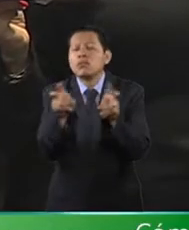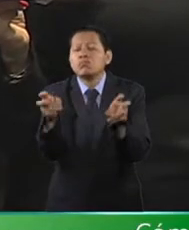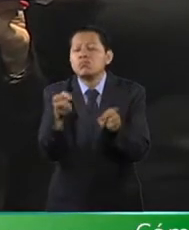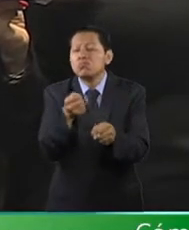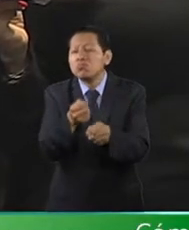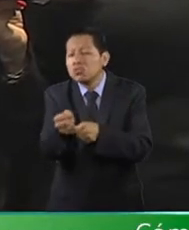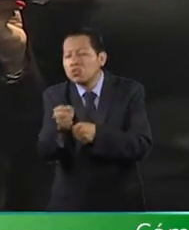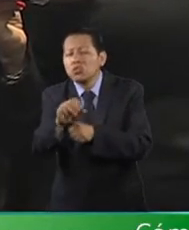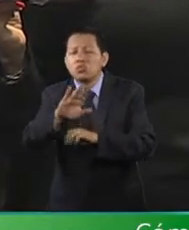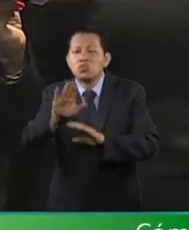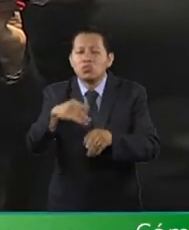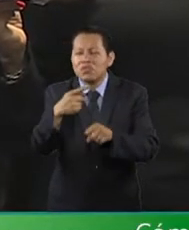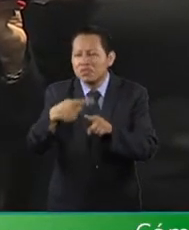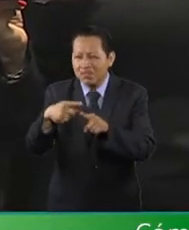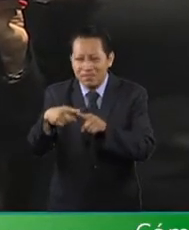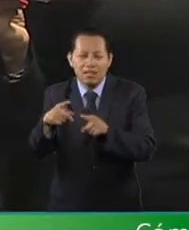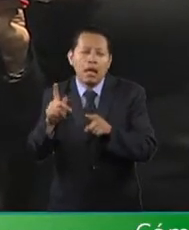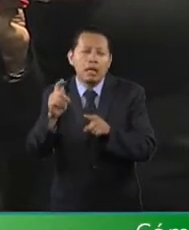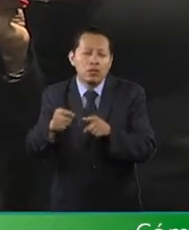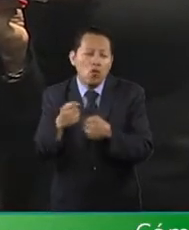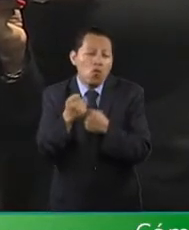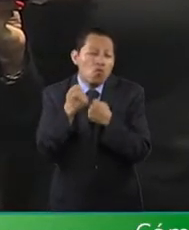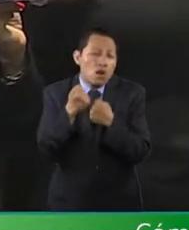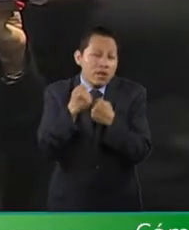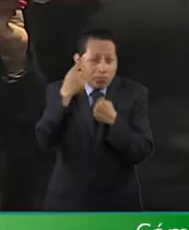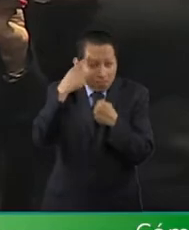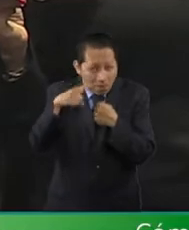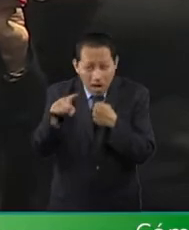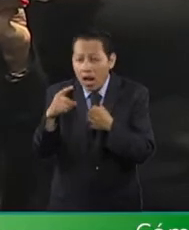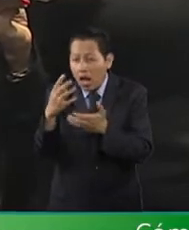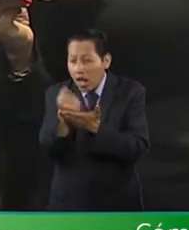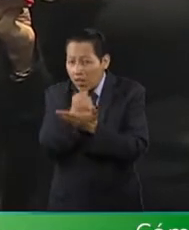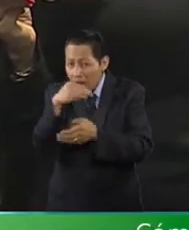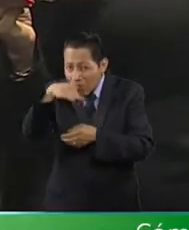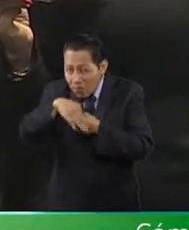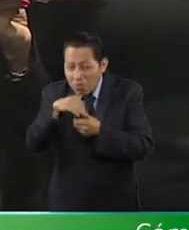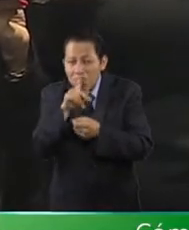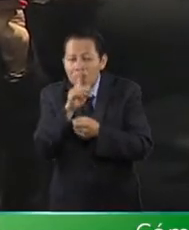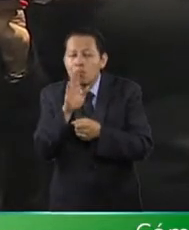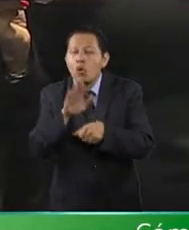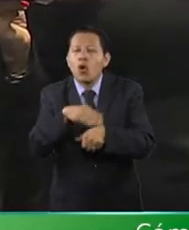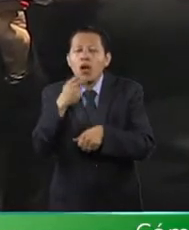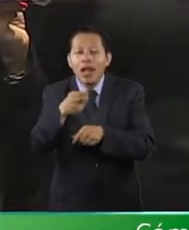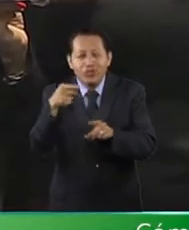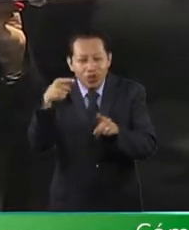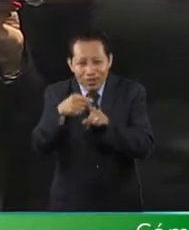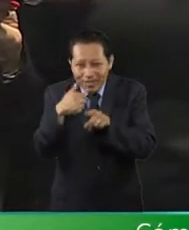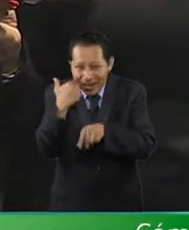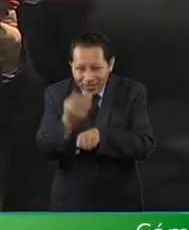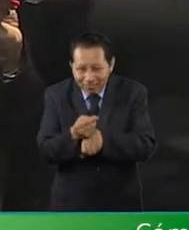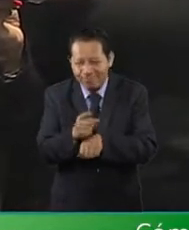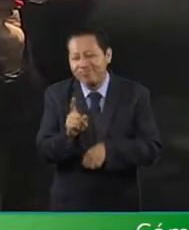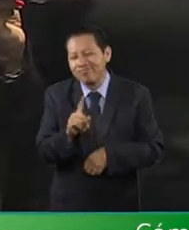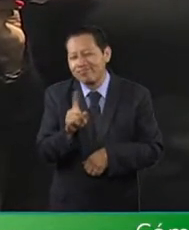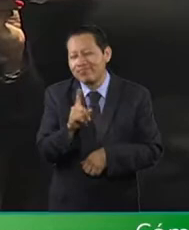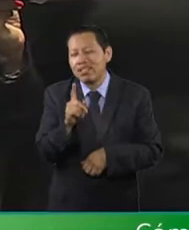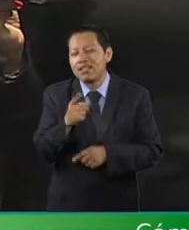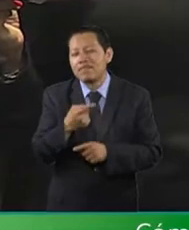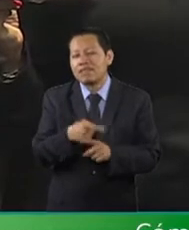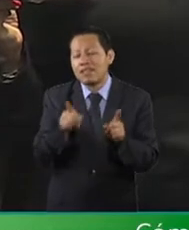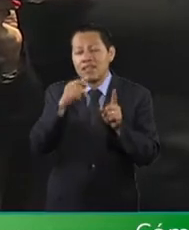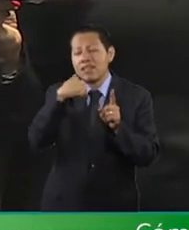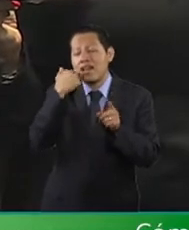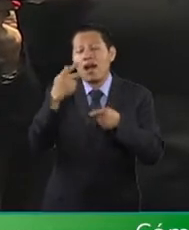asunto popular no es un asunto que gane votos y por eso no les importa resolverlo de fondo les importa generar una